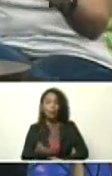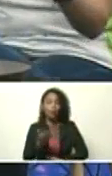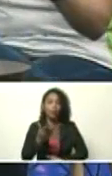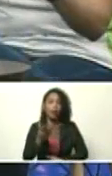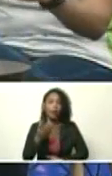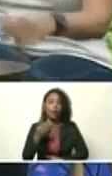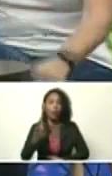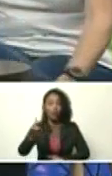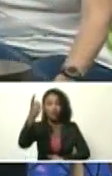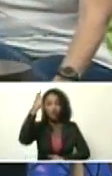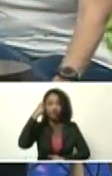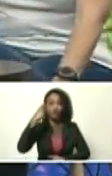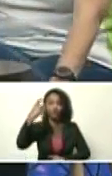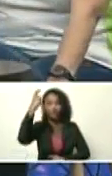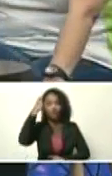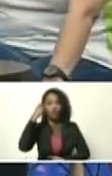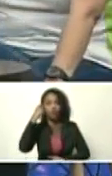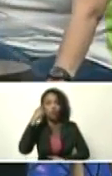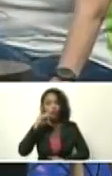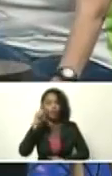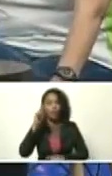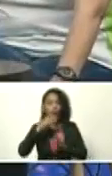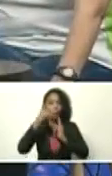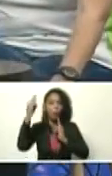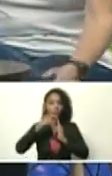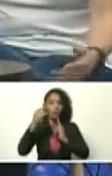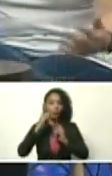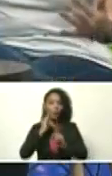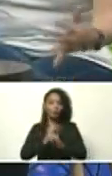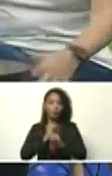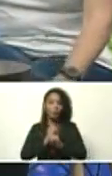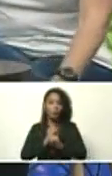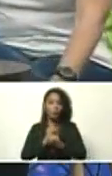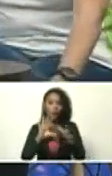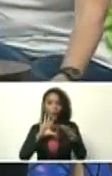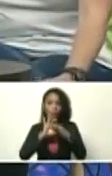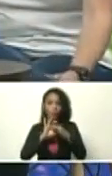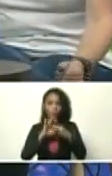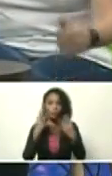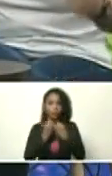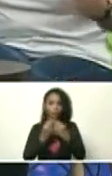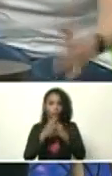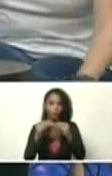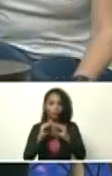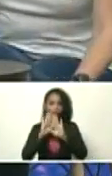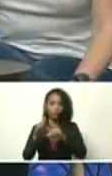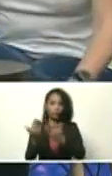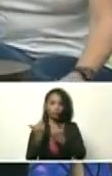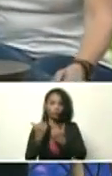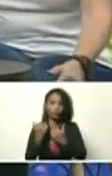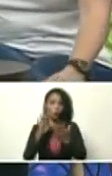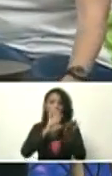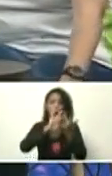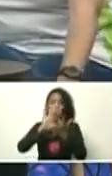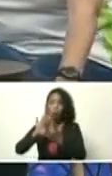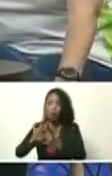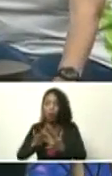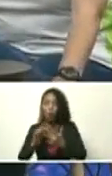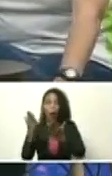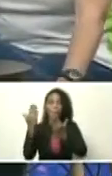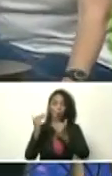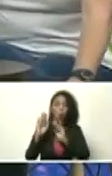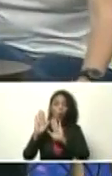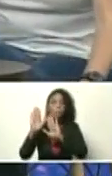ha enseñado a través de esa plataforma a compenetrarnos unos con otros. Hemos conocido gente, nos hemos apoyado unos